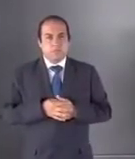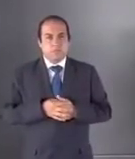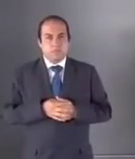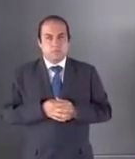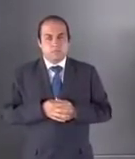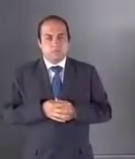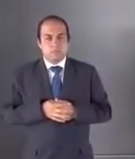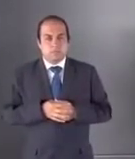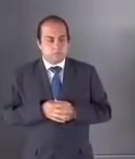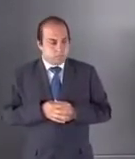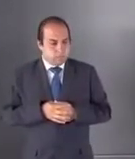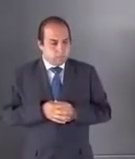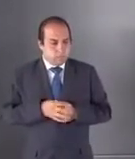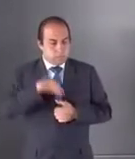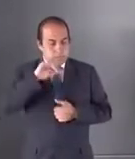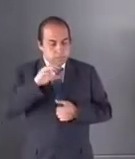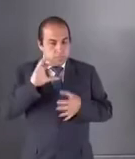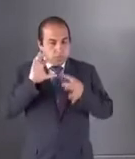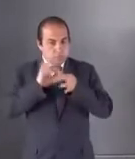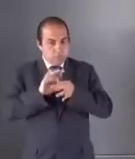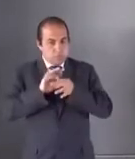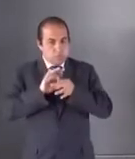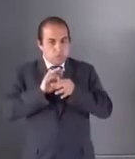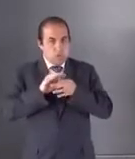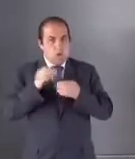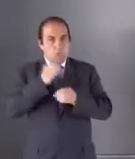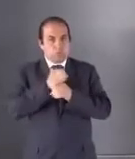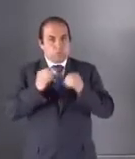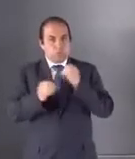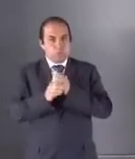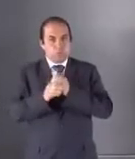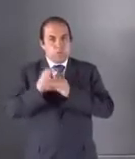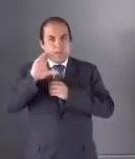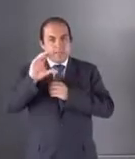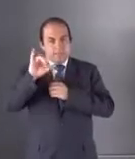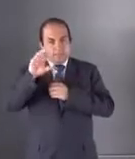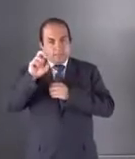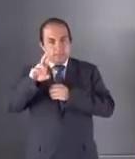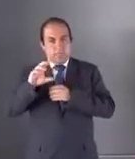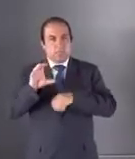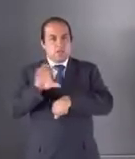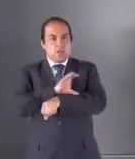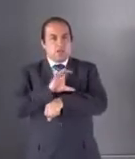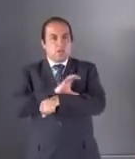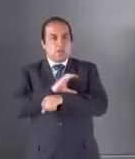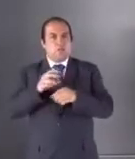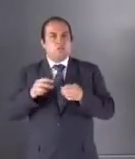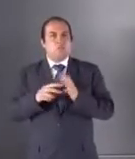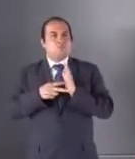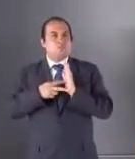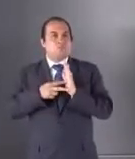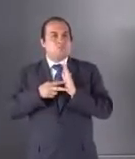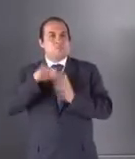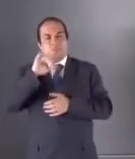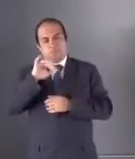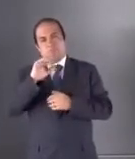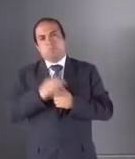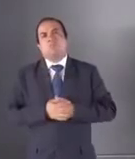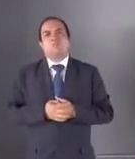Sí, si sumamos obra civil y si sumamos electromecánica, en el global llevamos 83%.